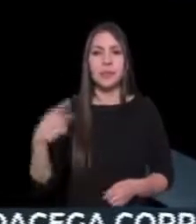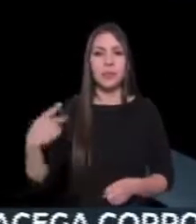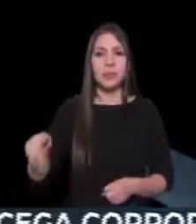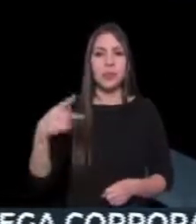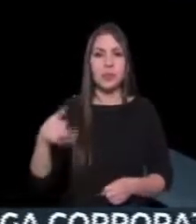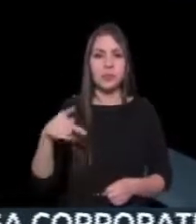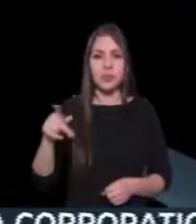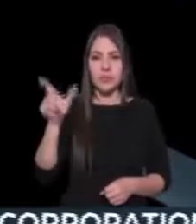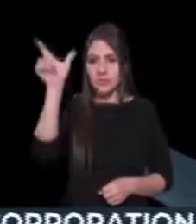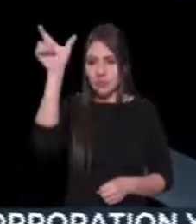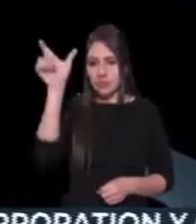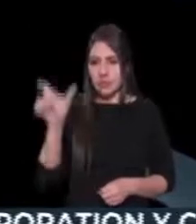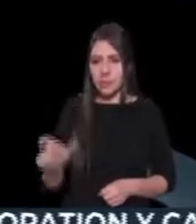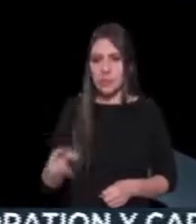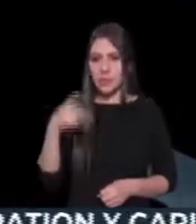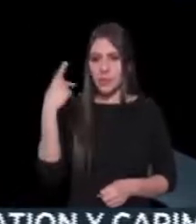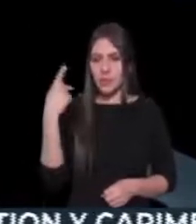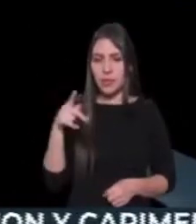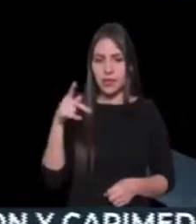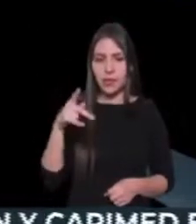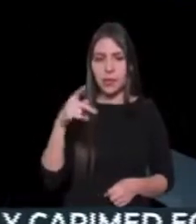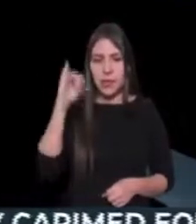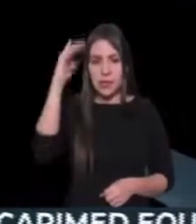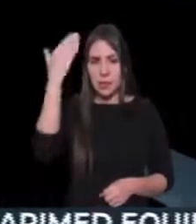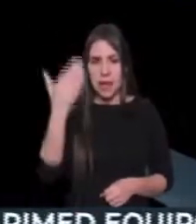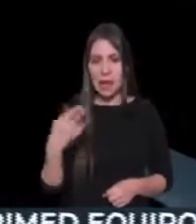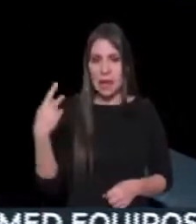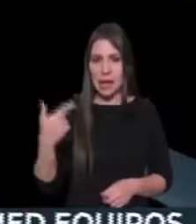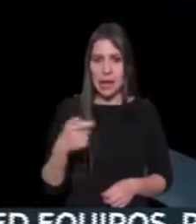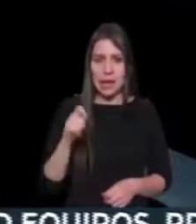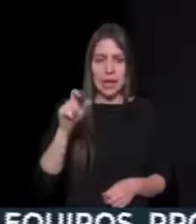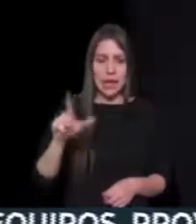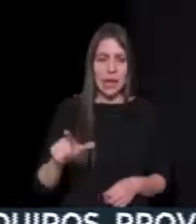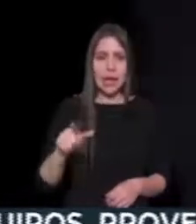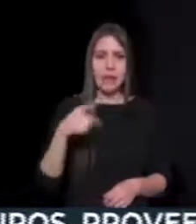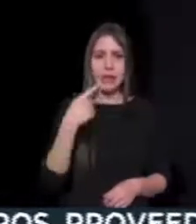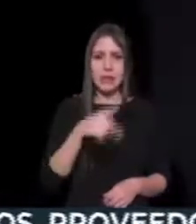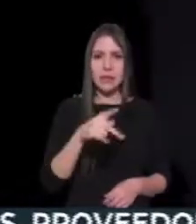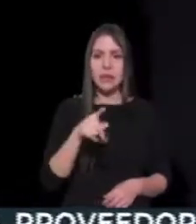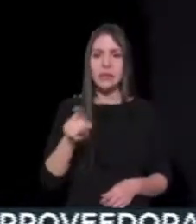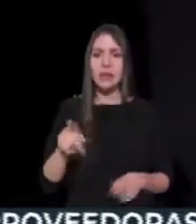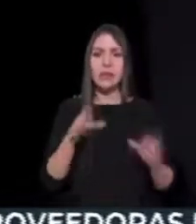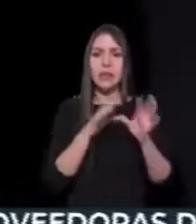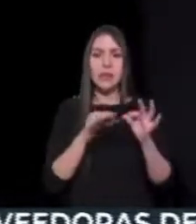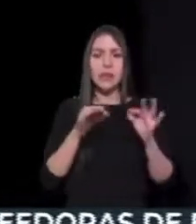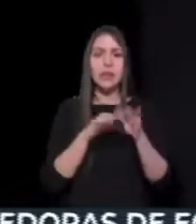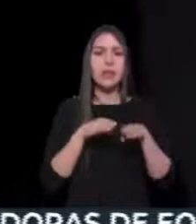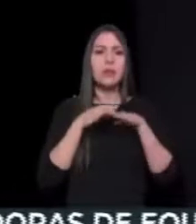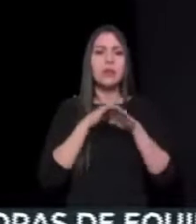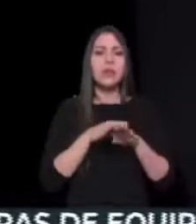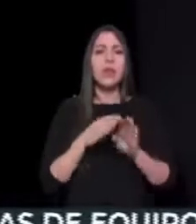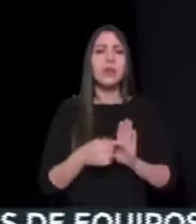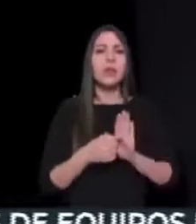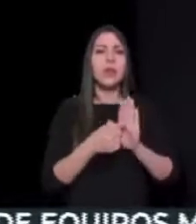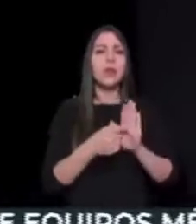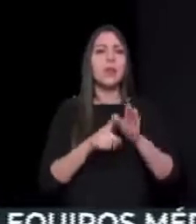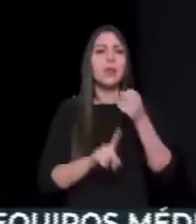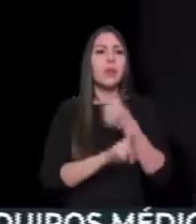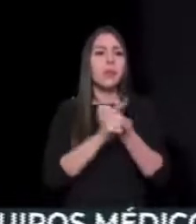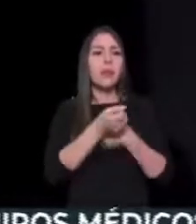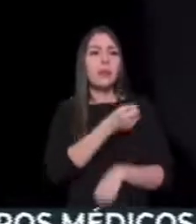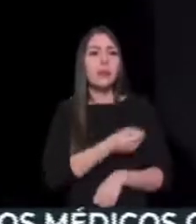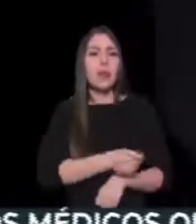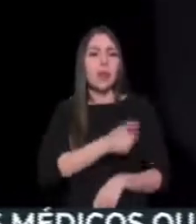realidad porque digamos era la cara de toda una estrategia sanitaria que era lo que realmente se quería desacreditar, ¿no? Y que